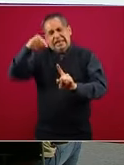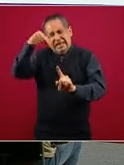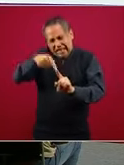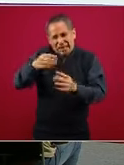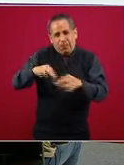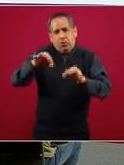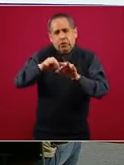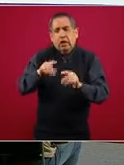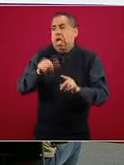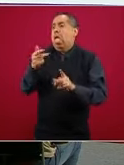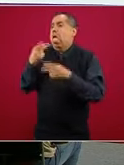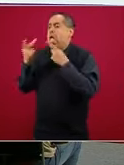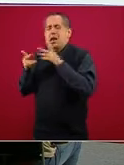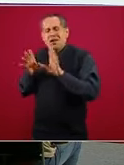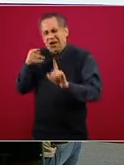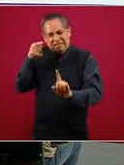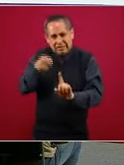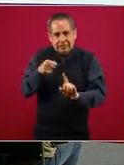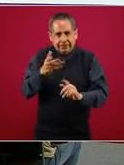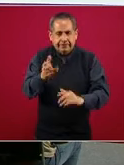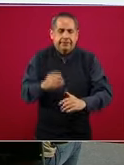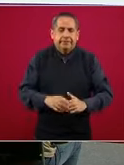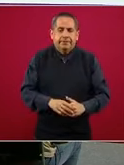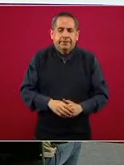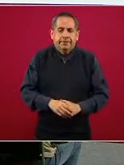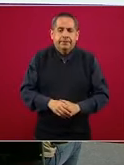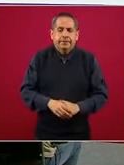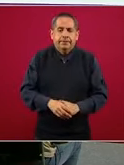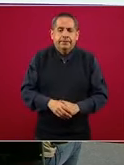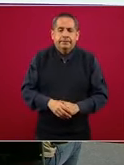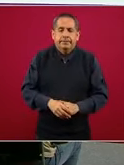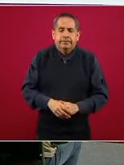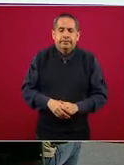hay que centrarla. La siguiente, por favor.